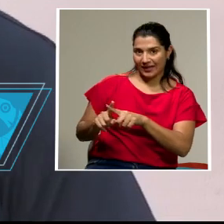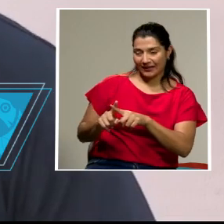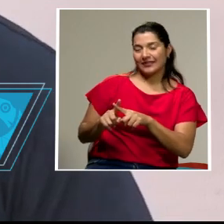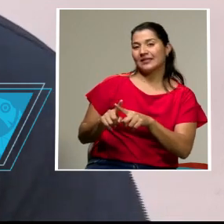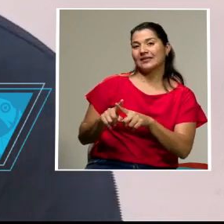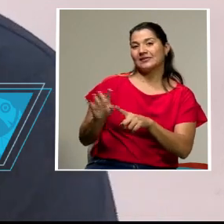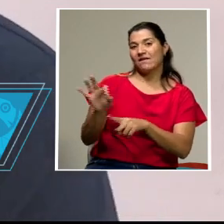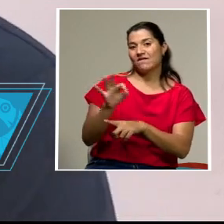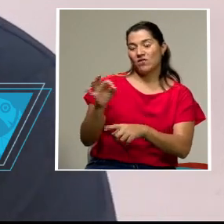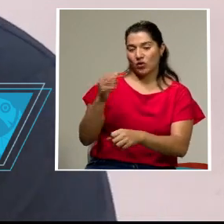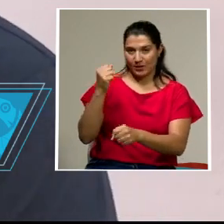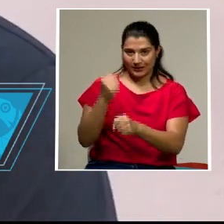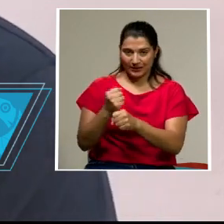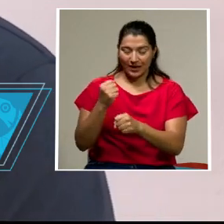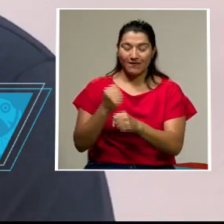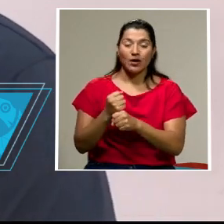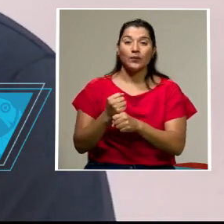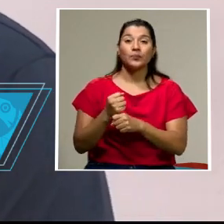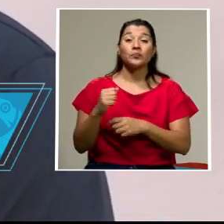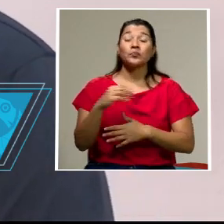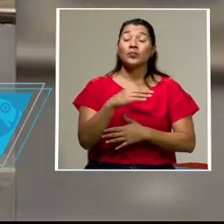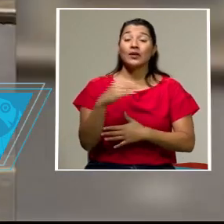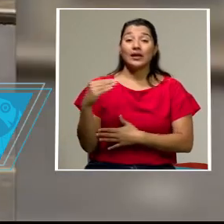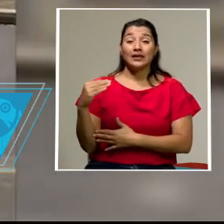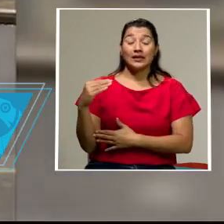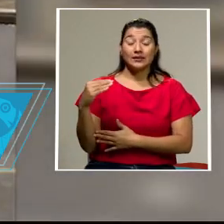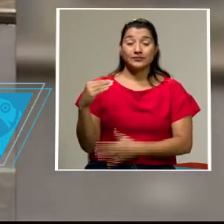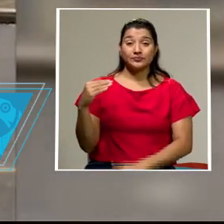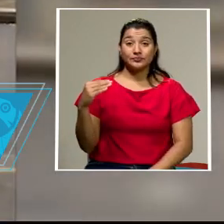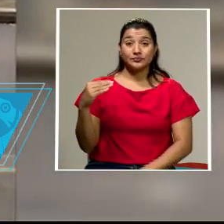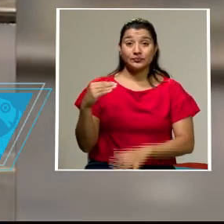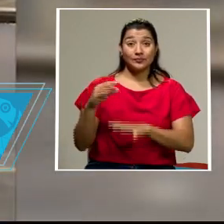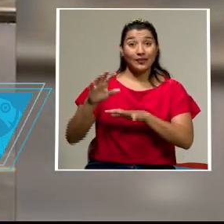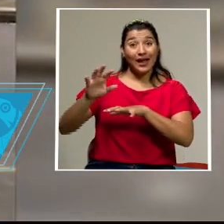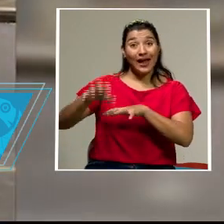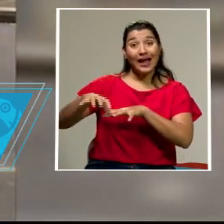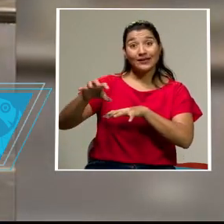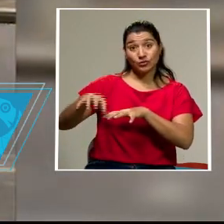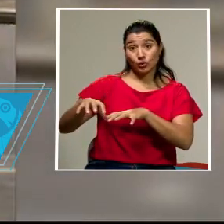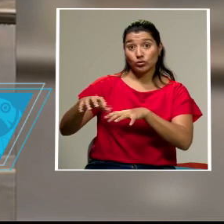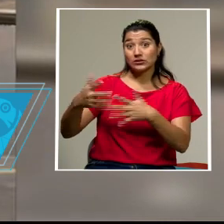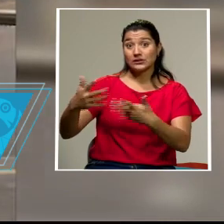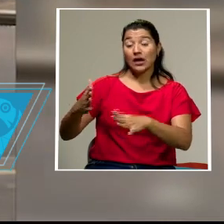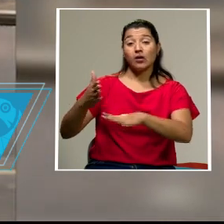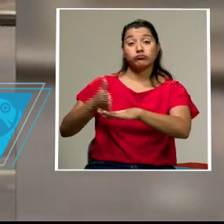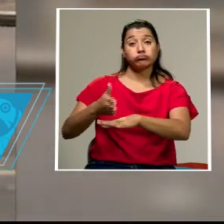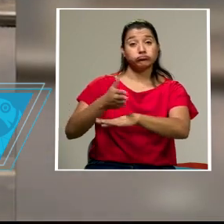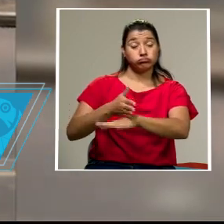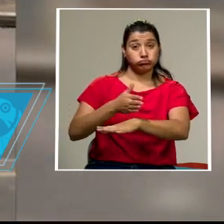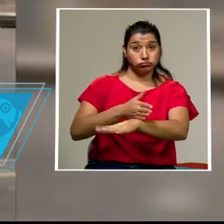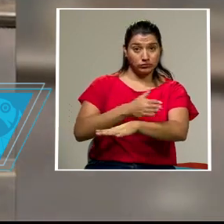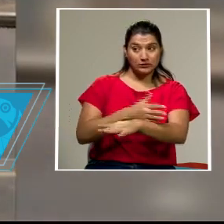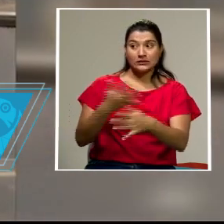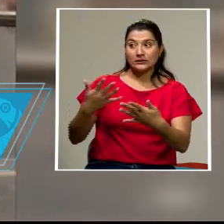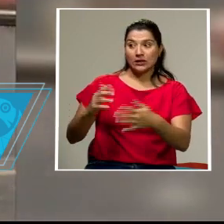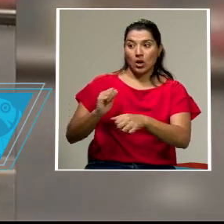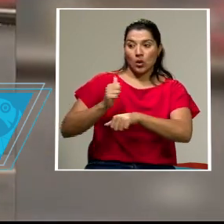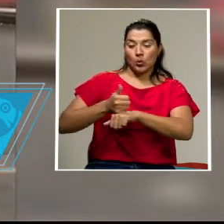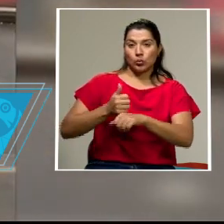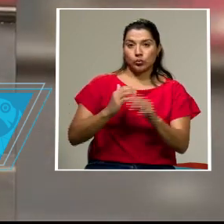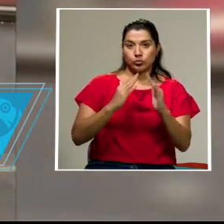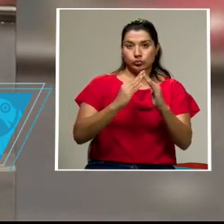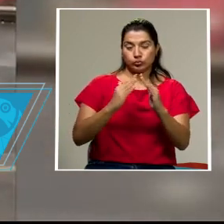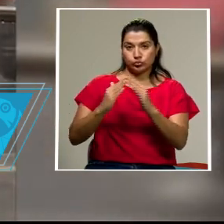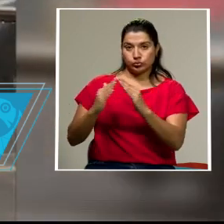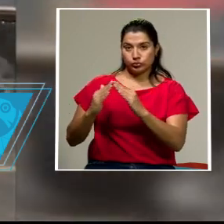80, hasta 100 años de existencia, y el cantón ha ido creciendo, se ha ido urbanizando, ha ido